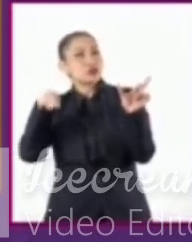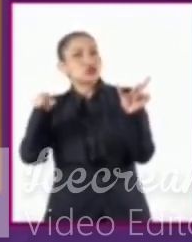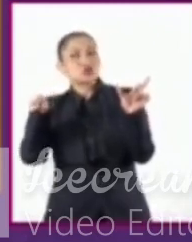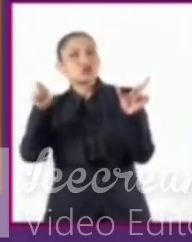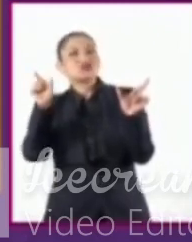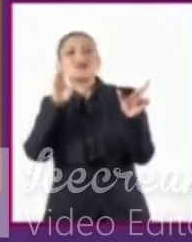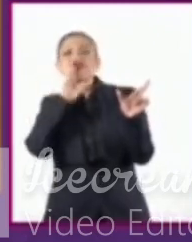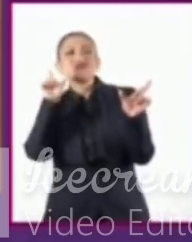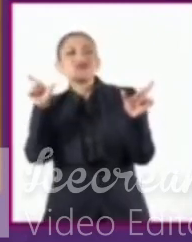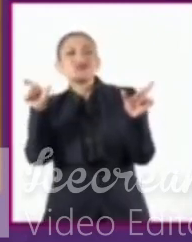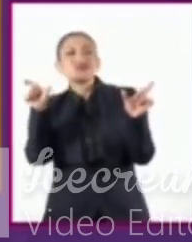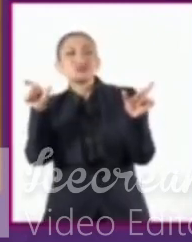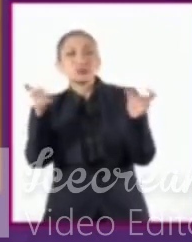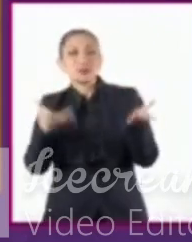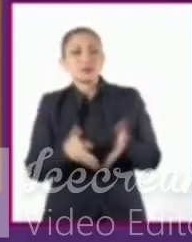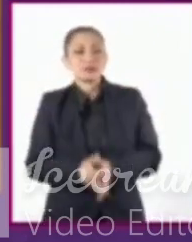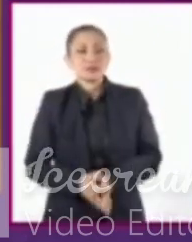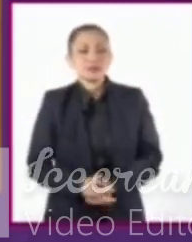cuadrados?